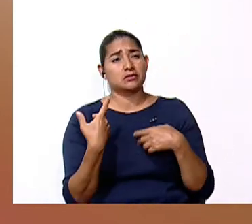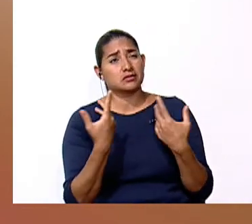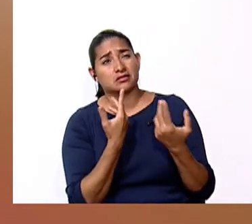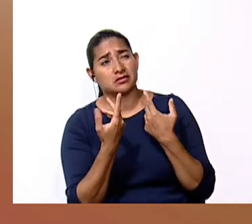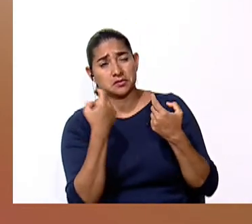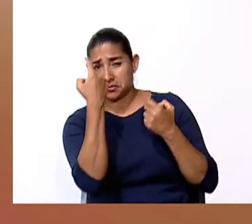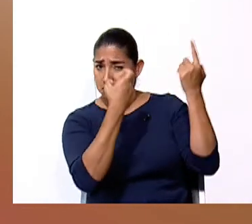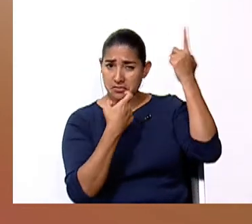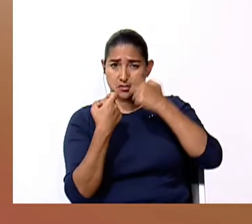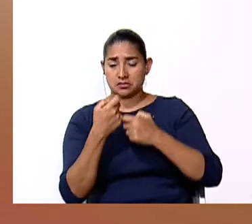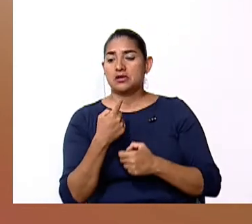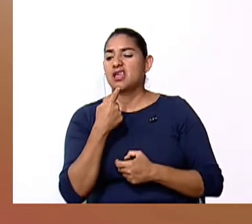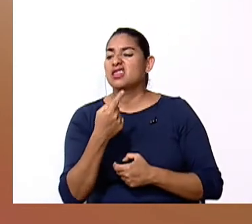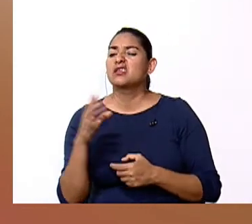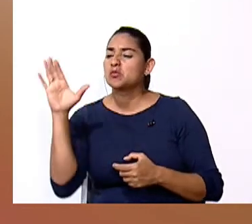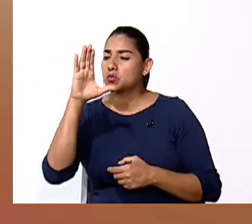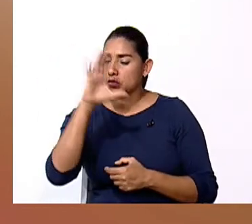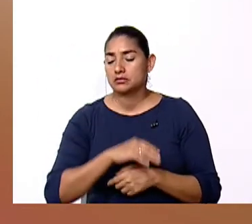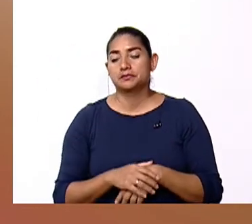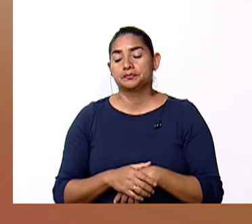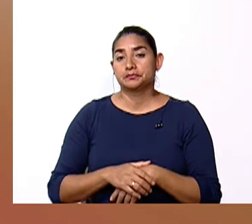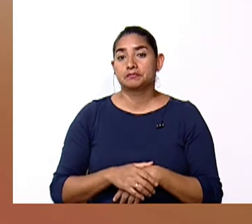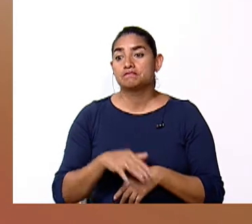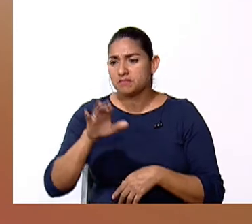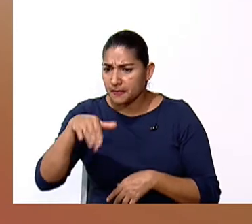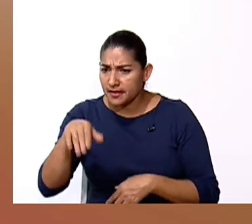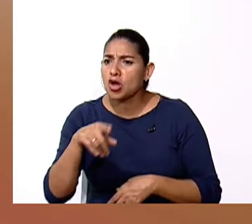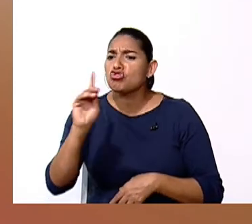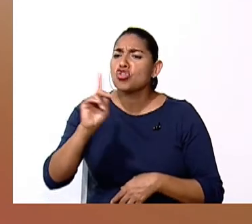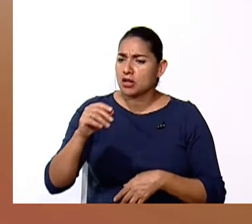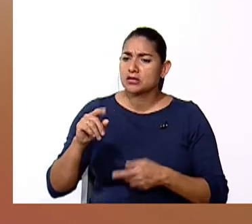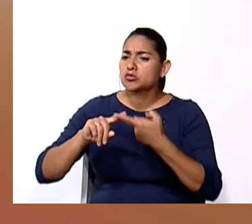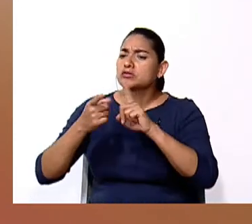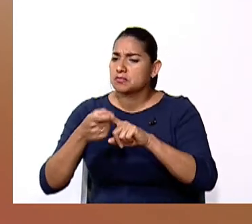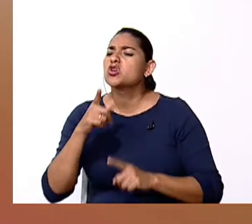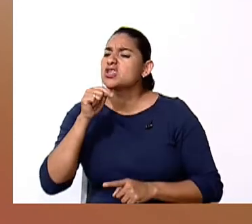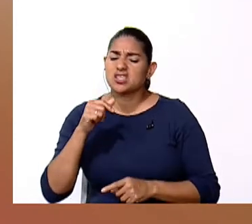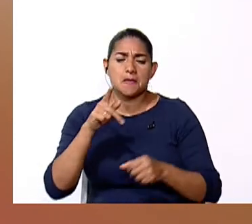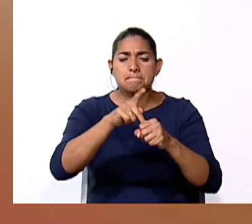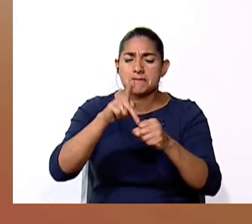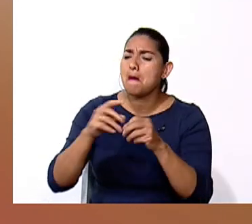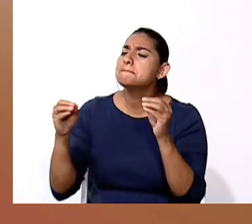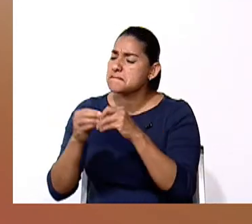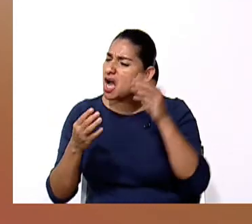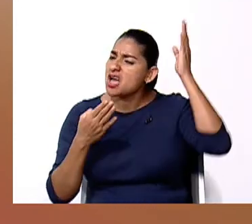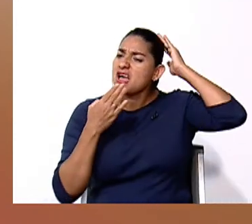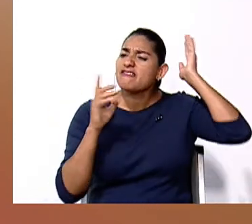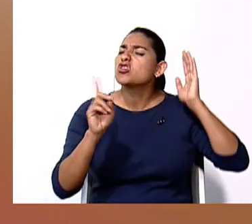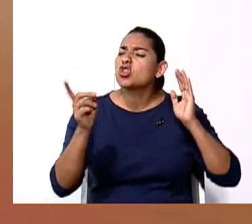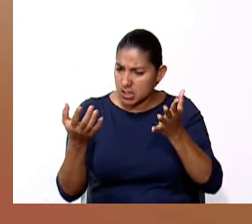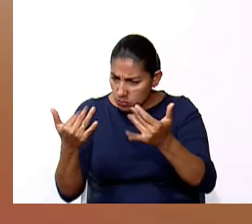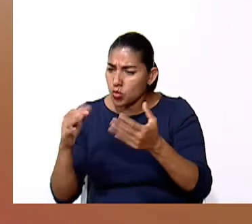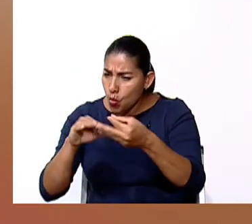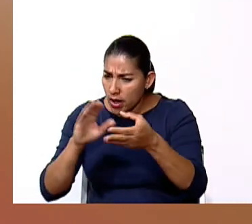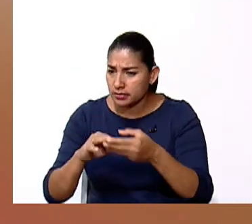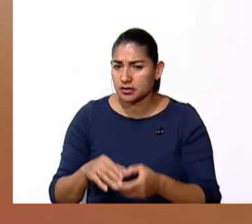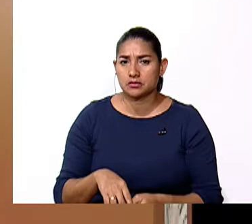uno de sus empleados, de los de Diego, dejó mal cerrado el lugar. Y Kamakiri logró escapar,